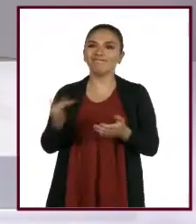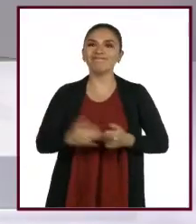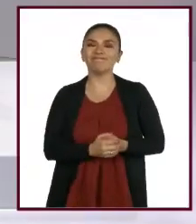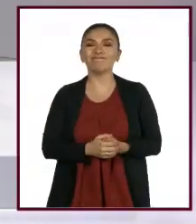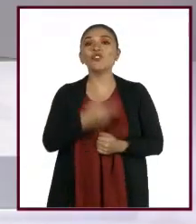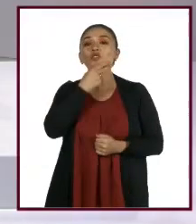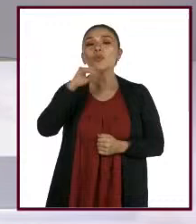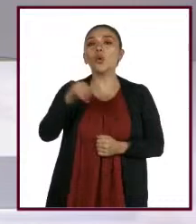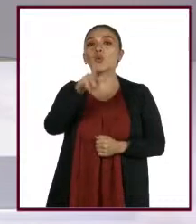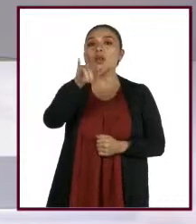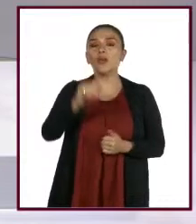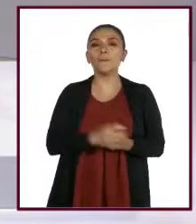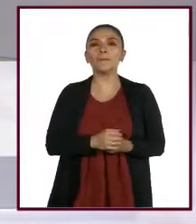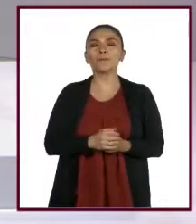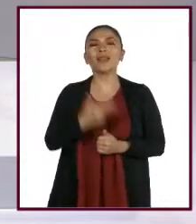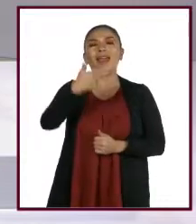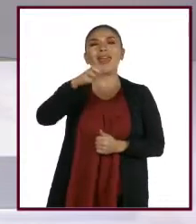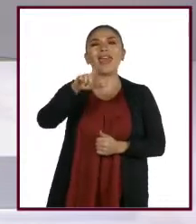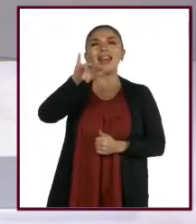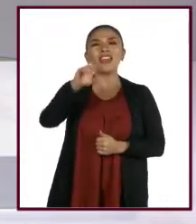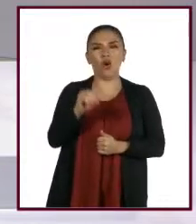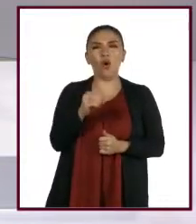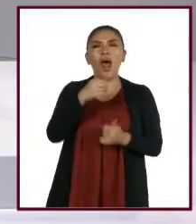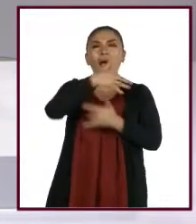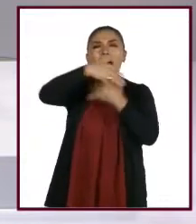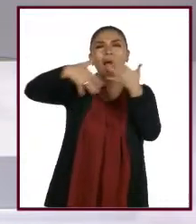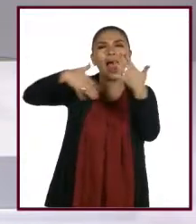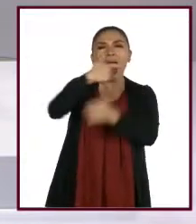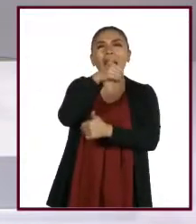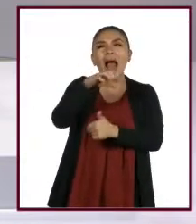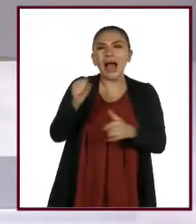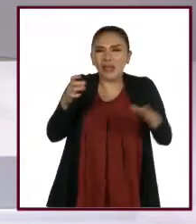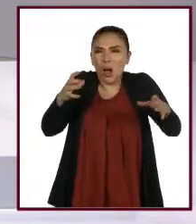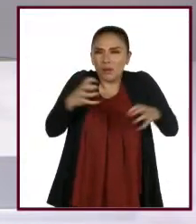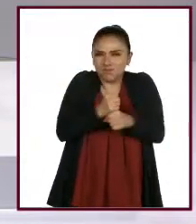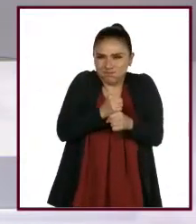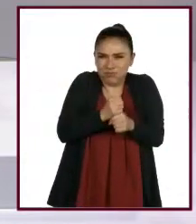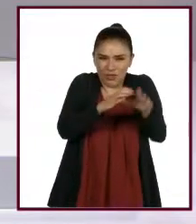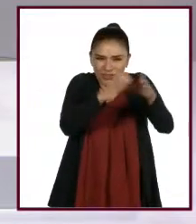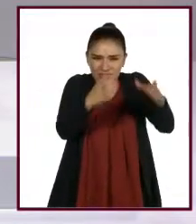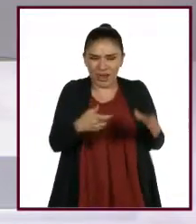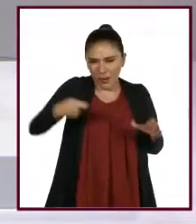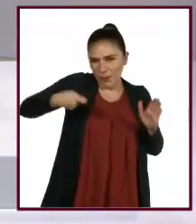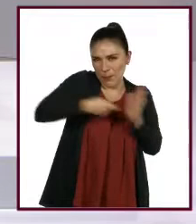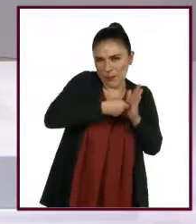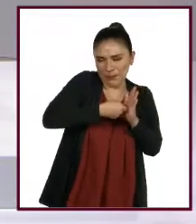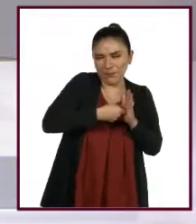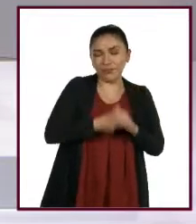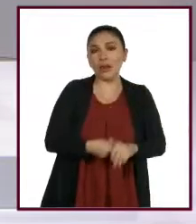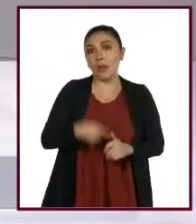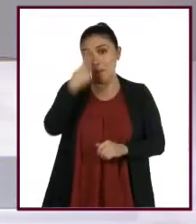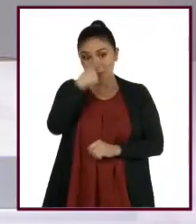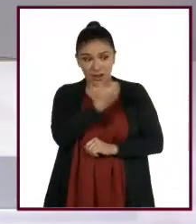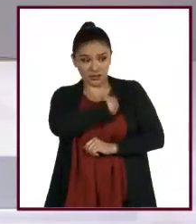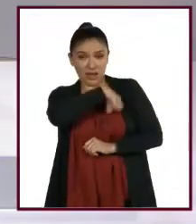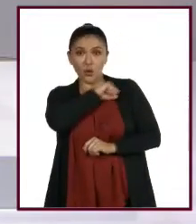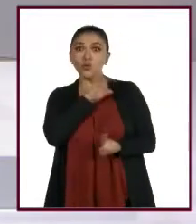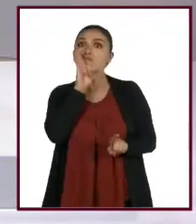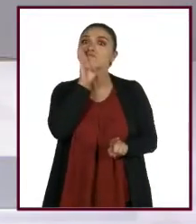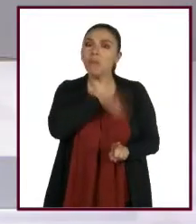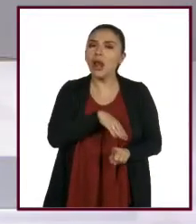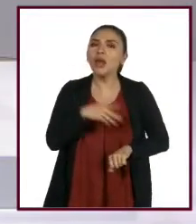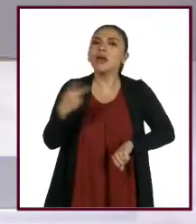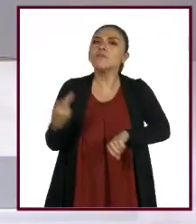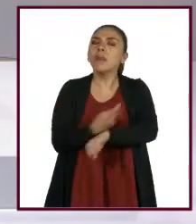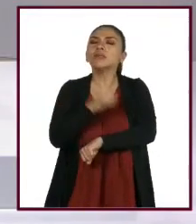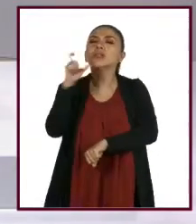gracias. Julio, el helio es gas comprimido. ¿Qué tanto afecta en la salud si su efecto de